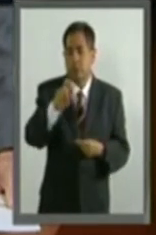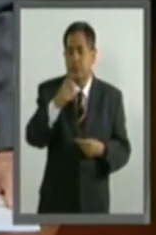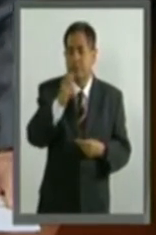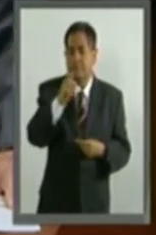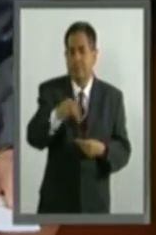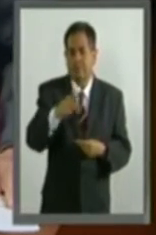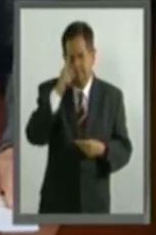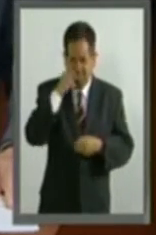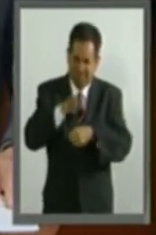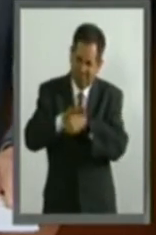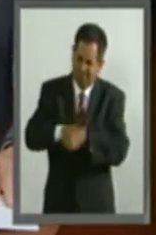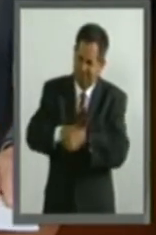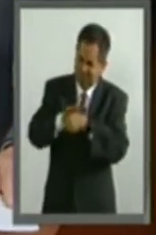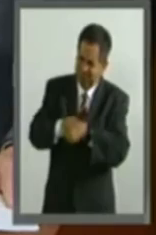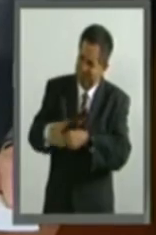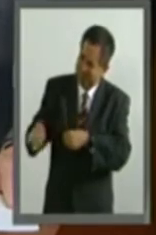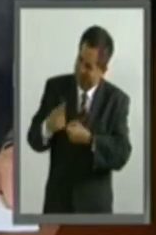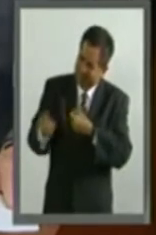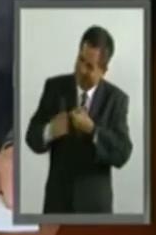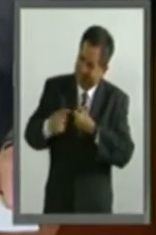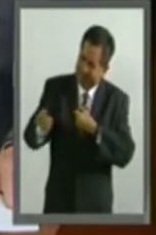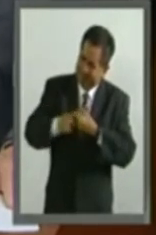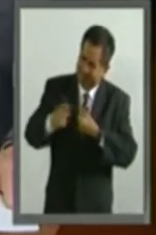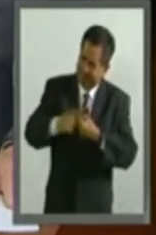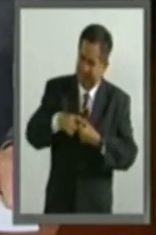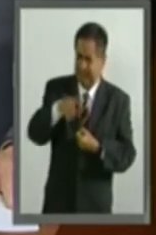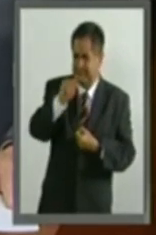México entrara al Tratado de Libre Comercio.